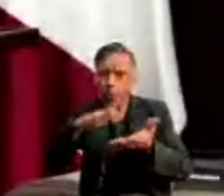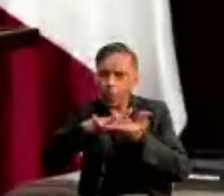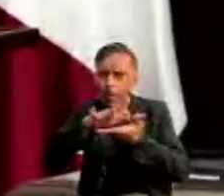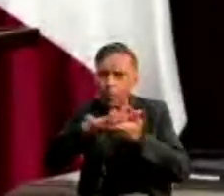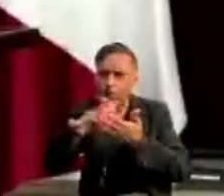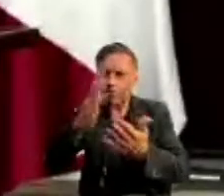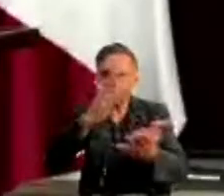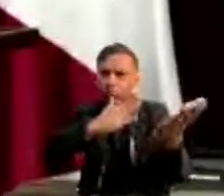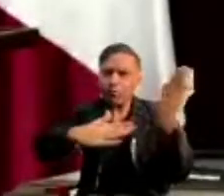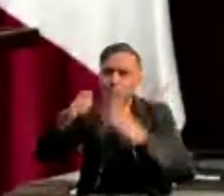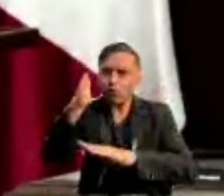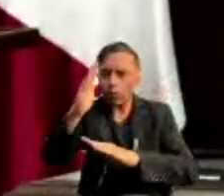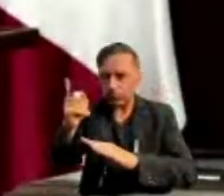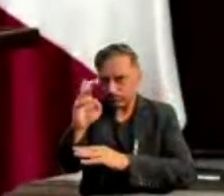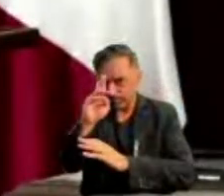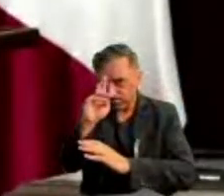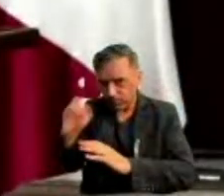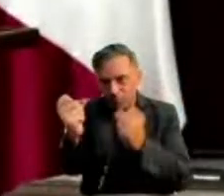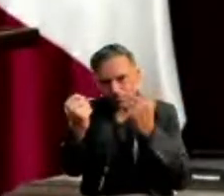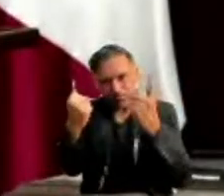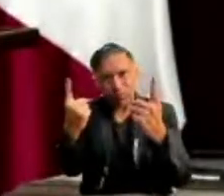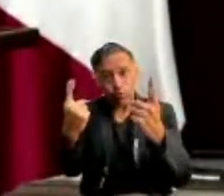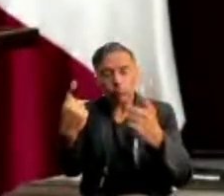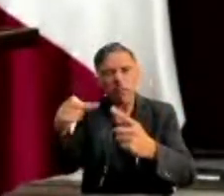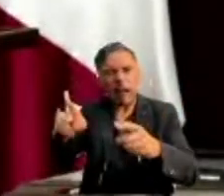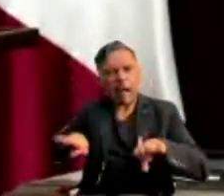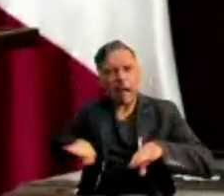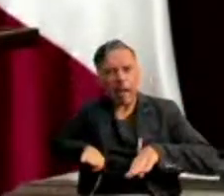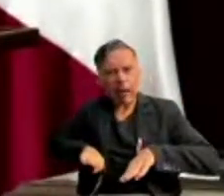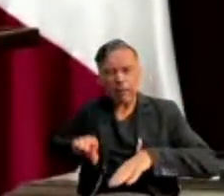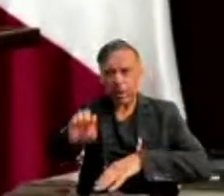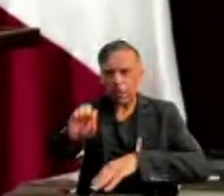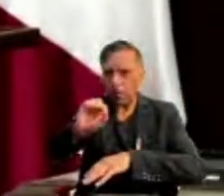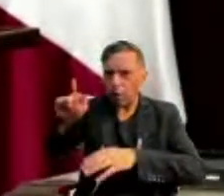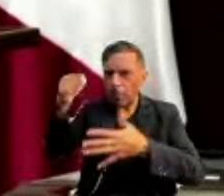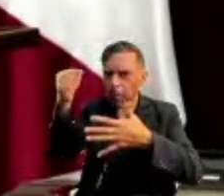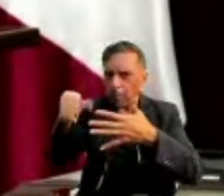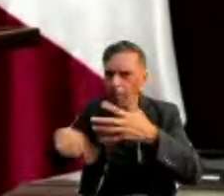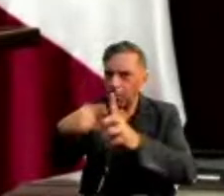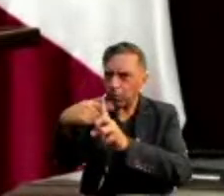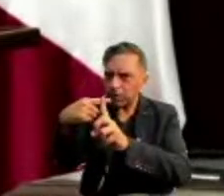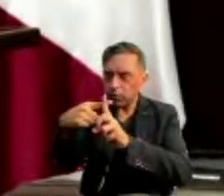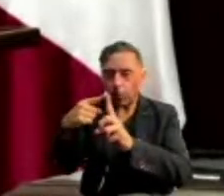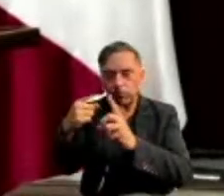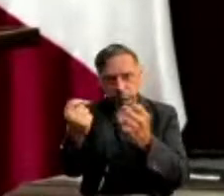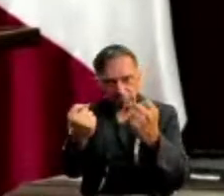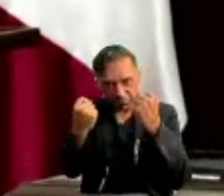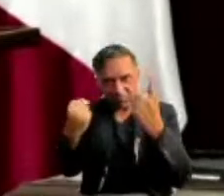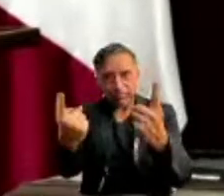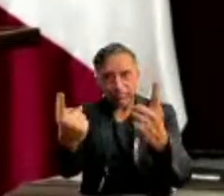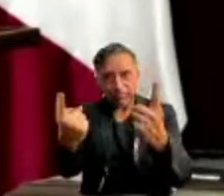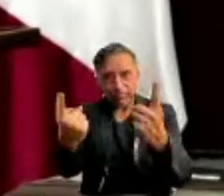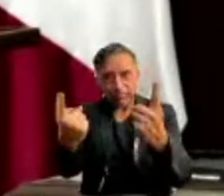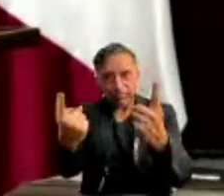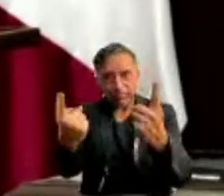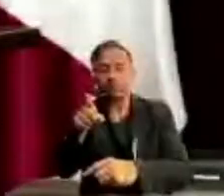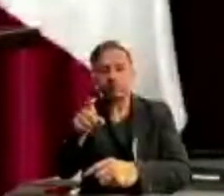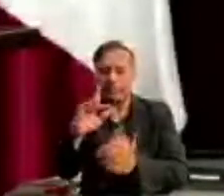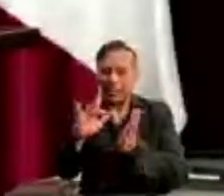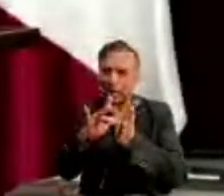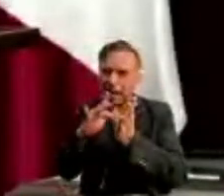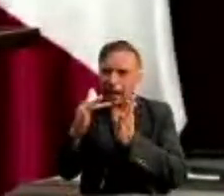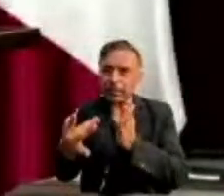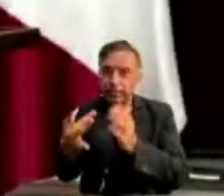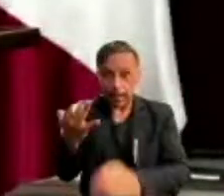para resaltar sus virtudes como para reconocer su trayectoria que de forma genuina contribuyeron a